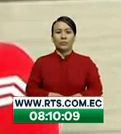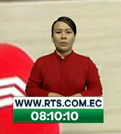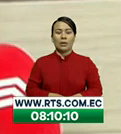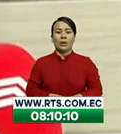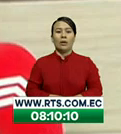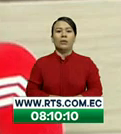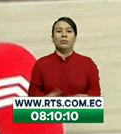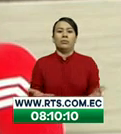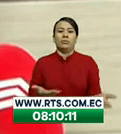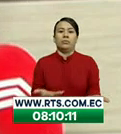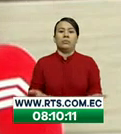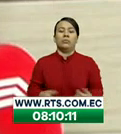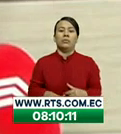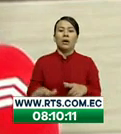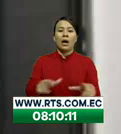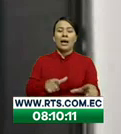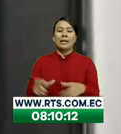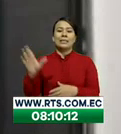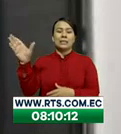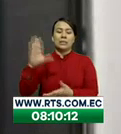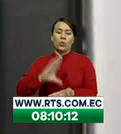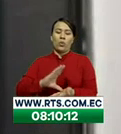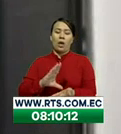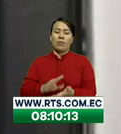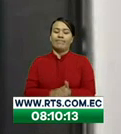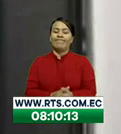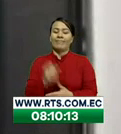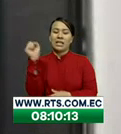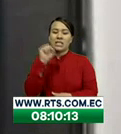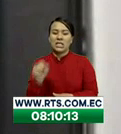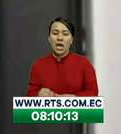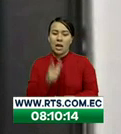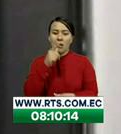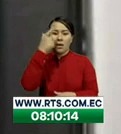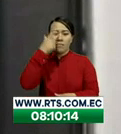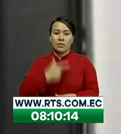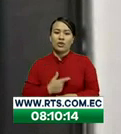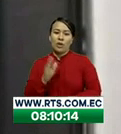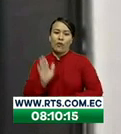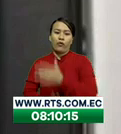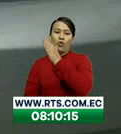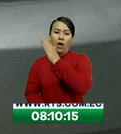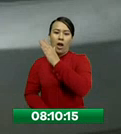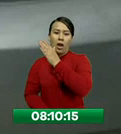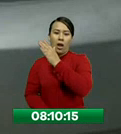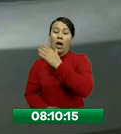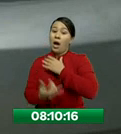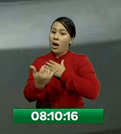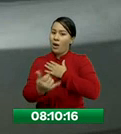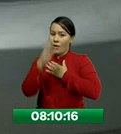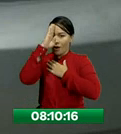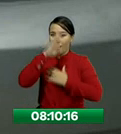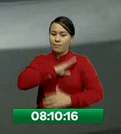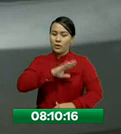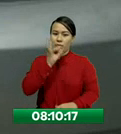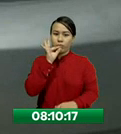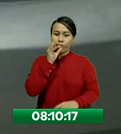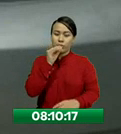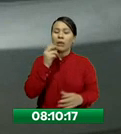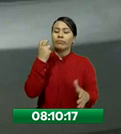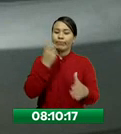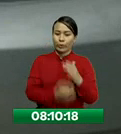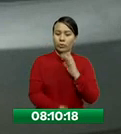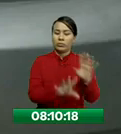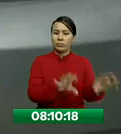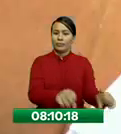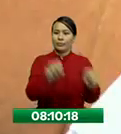alguna ciudad de la sierra. El vehículo se encuentra en los patios de la policía judicial por ser una infracción penal como